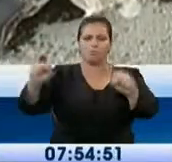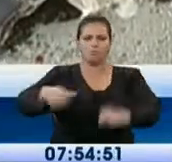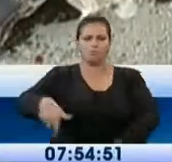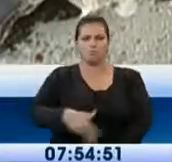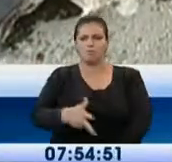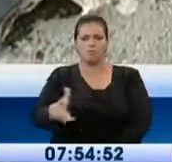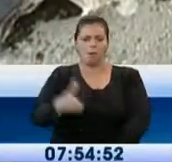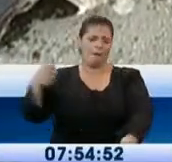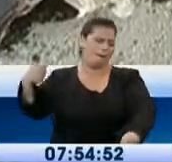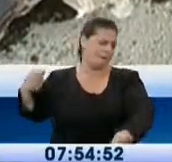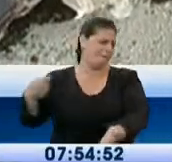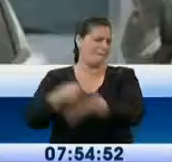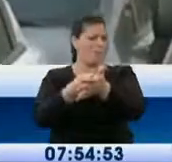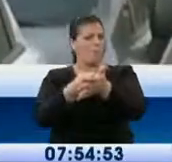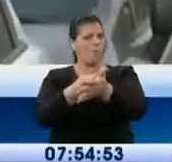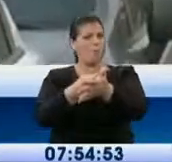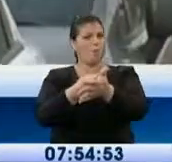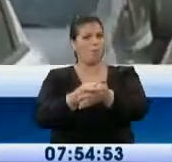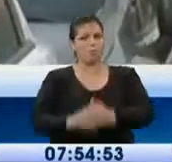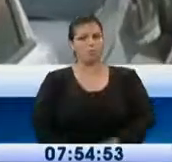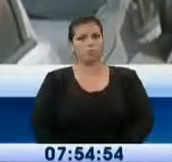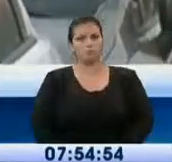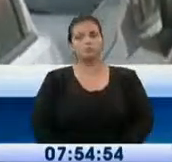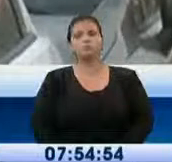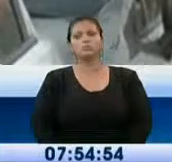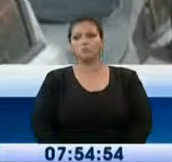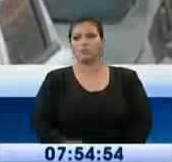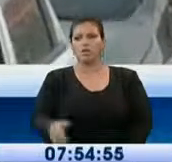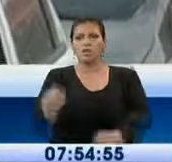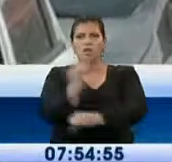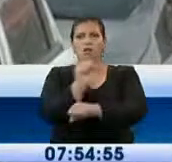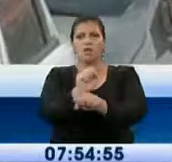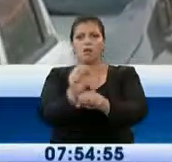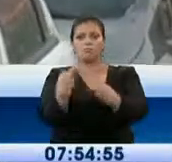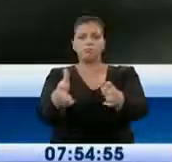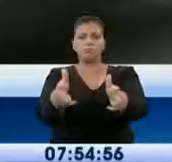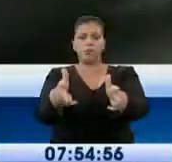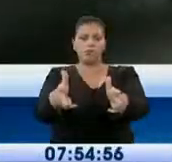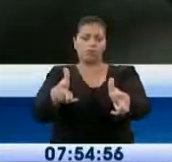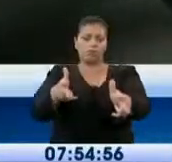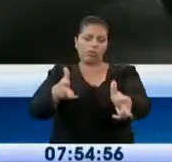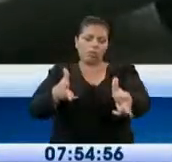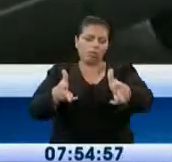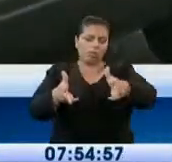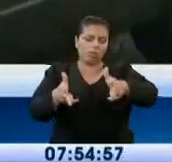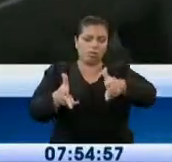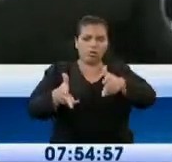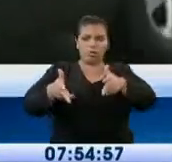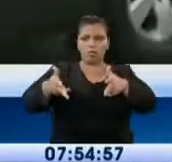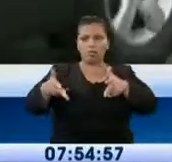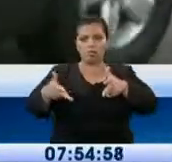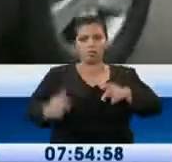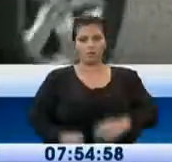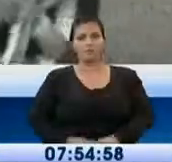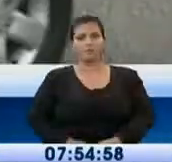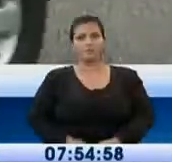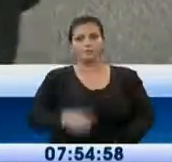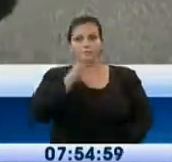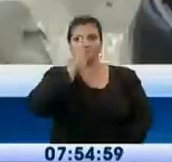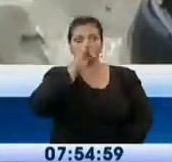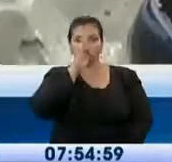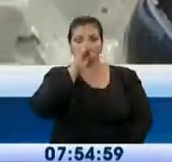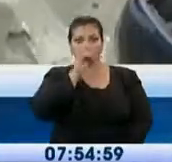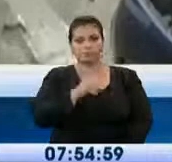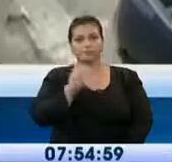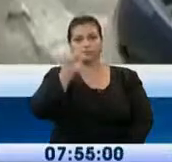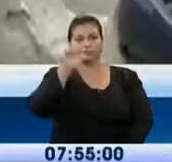provocó en pocos minutos gran congestionamiento vehicular. Miembros de la ATM acudieron al punto. Debido a que la